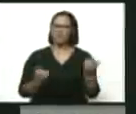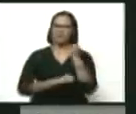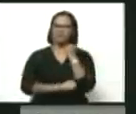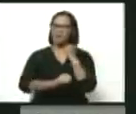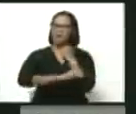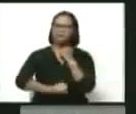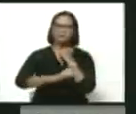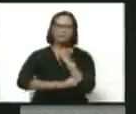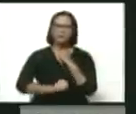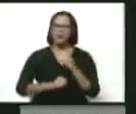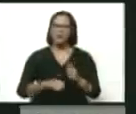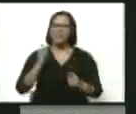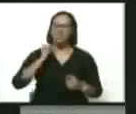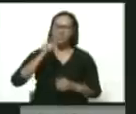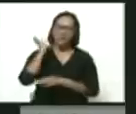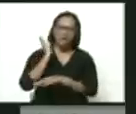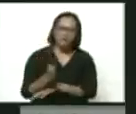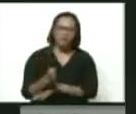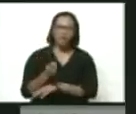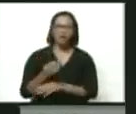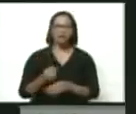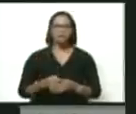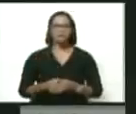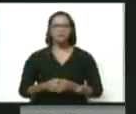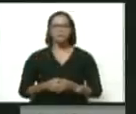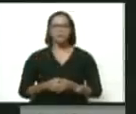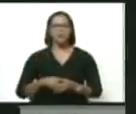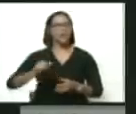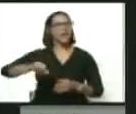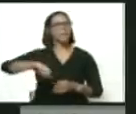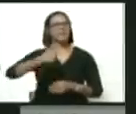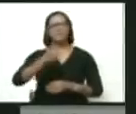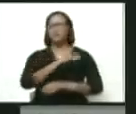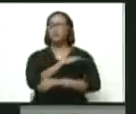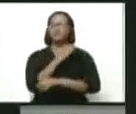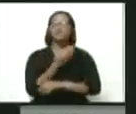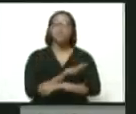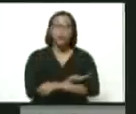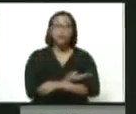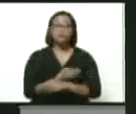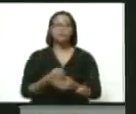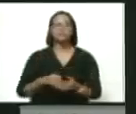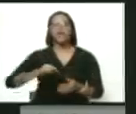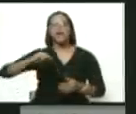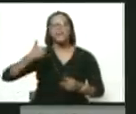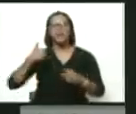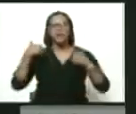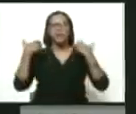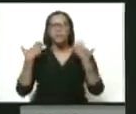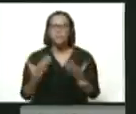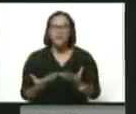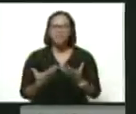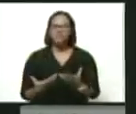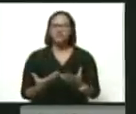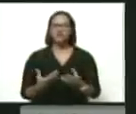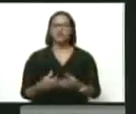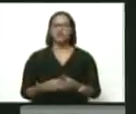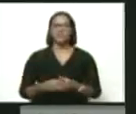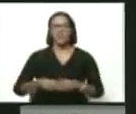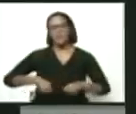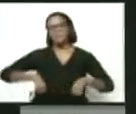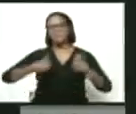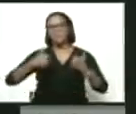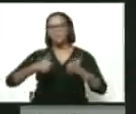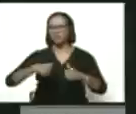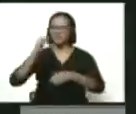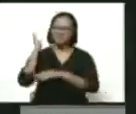Bandidaje que debe ser castigado con la mayor fuerza y el mayor peso y las mayores penas de la ley.